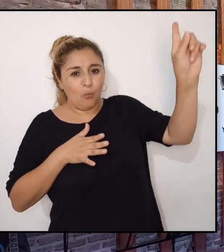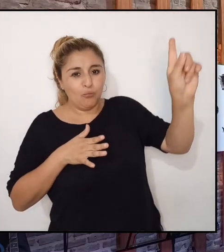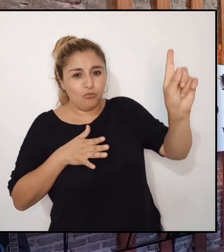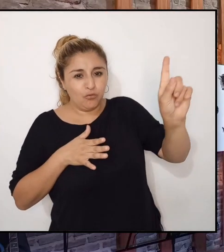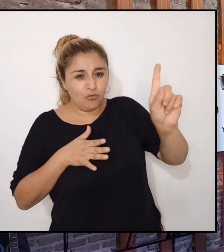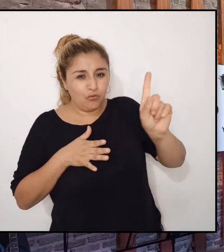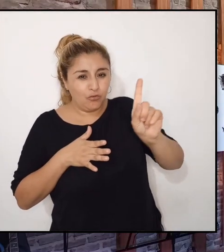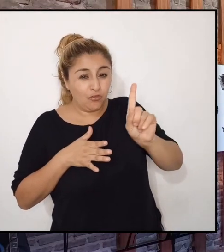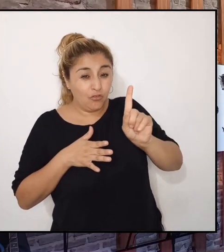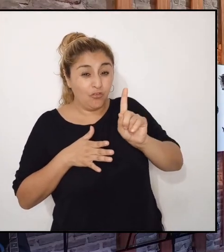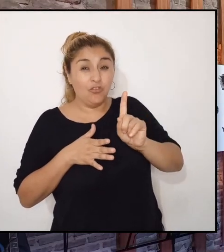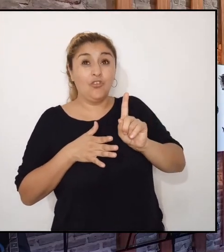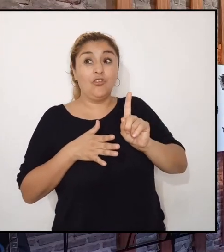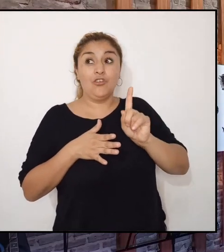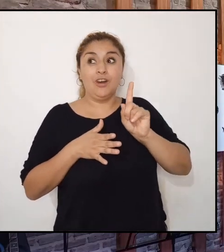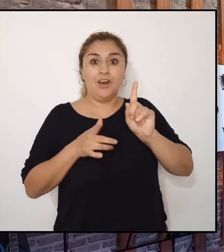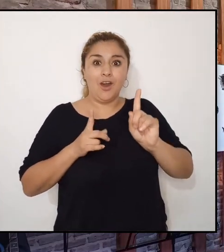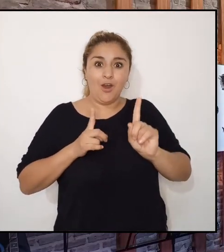Dios no hizo eso.